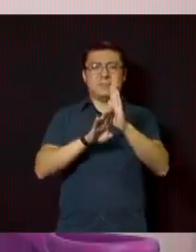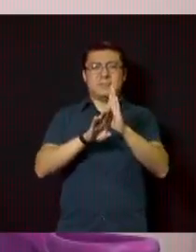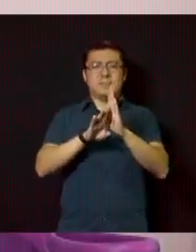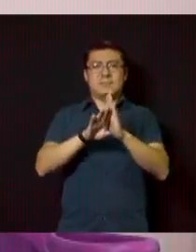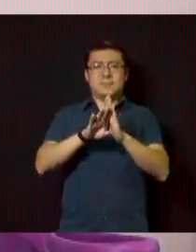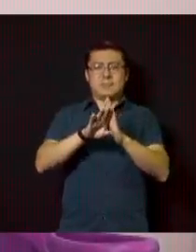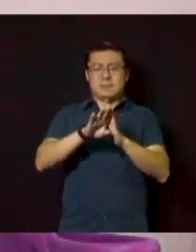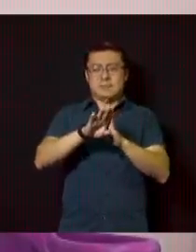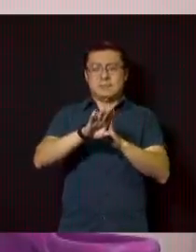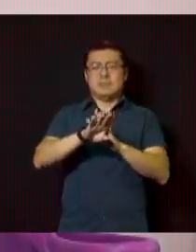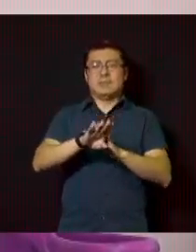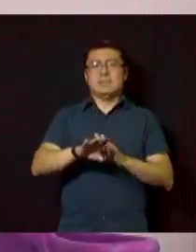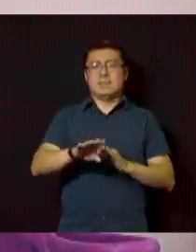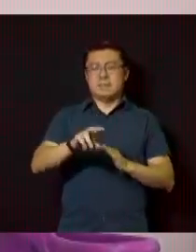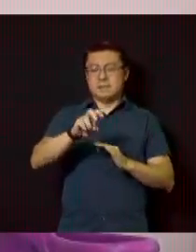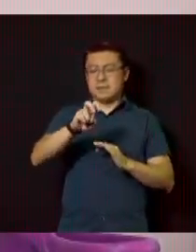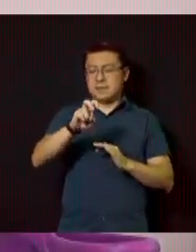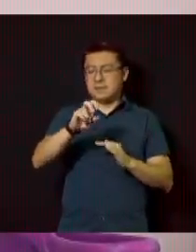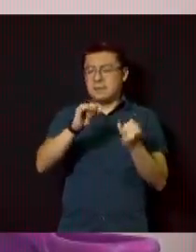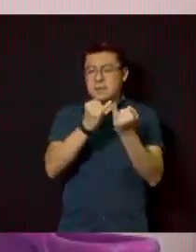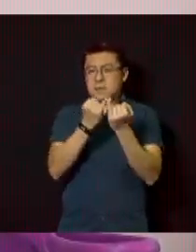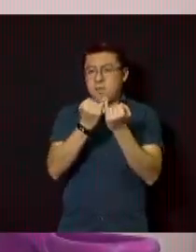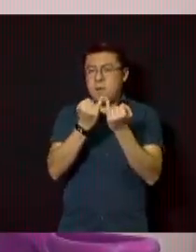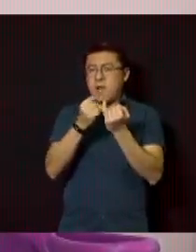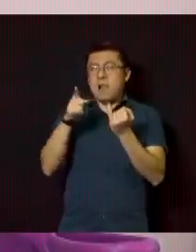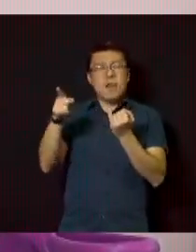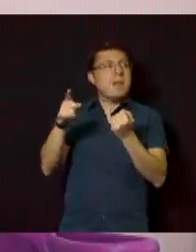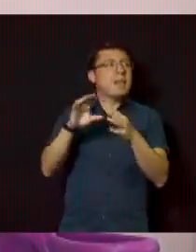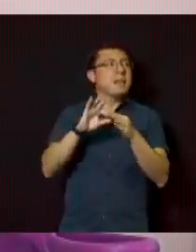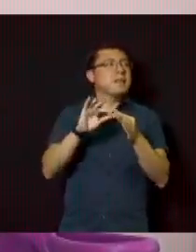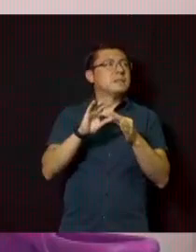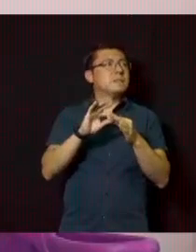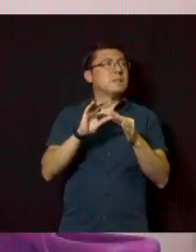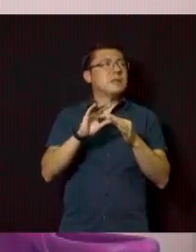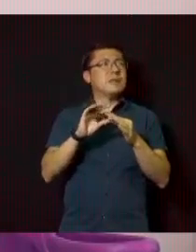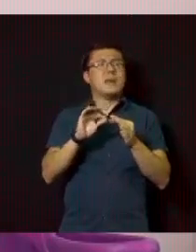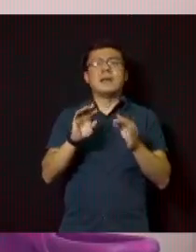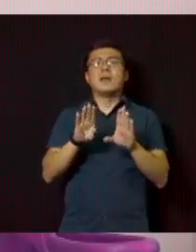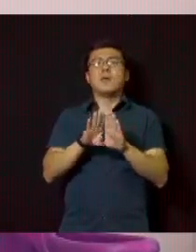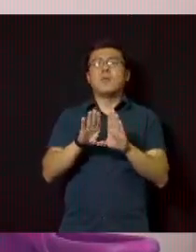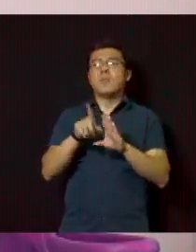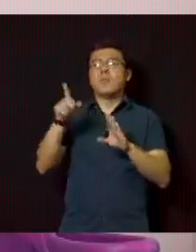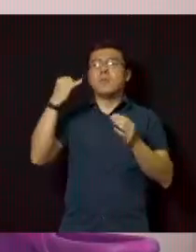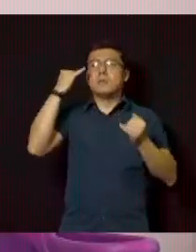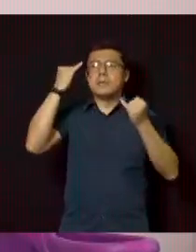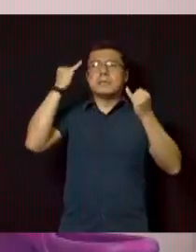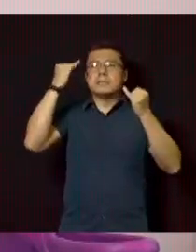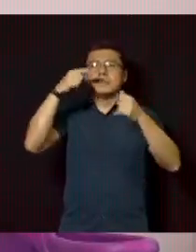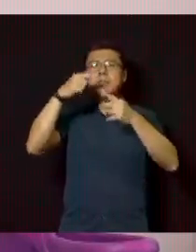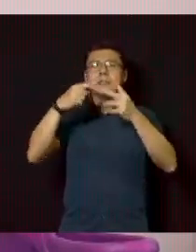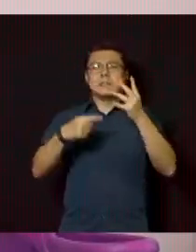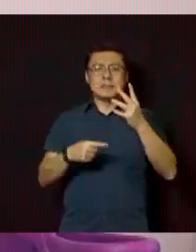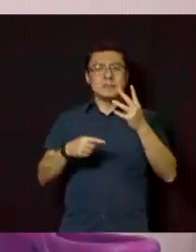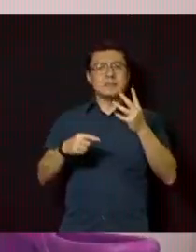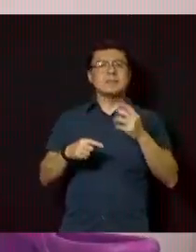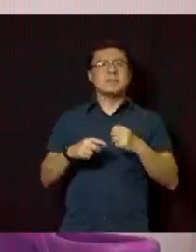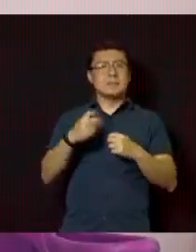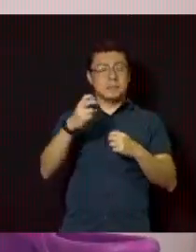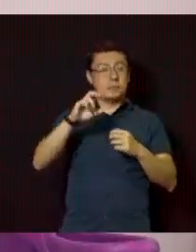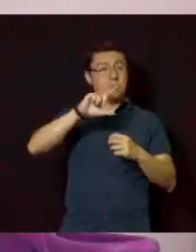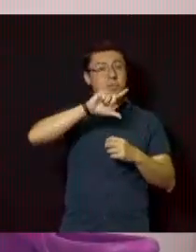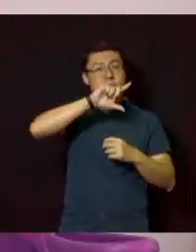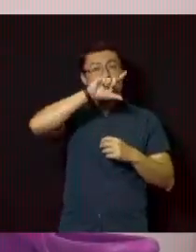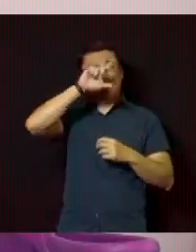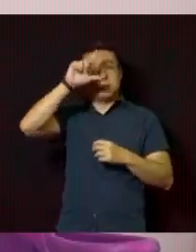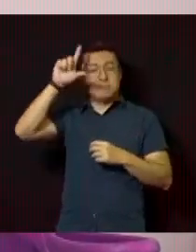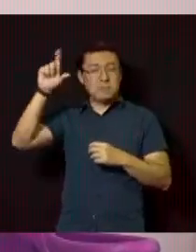impresionante, y nos va a contar el cómo, el detalle, sus estrategias, cómo lo ha logrado. y viene otra parte lindísima. Ya